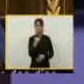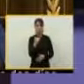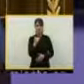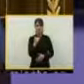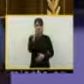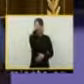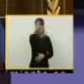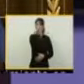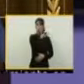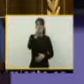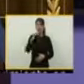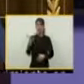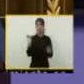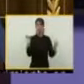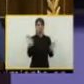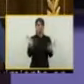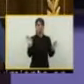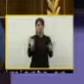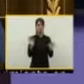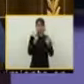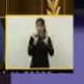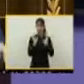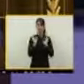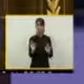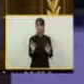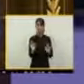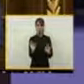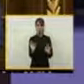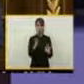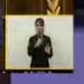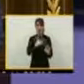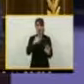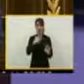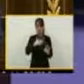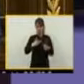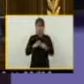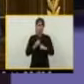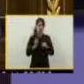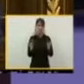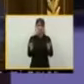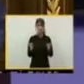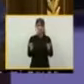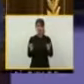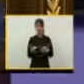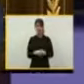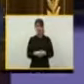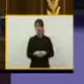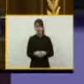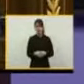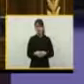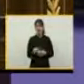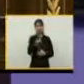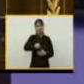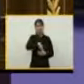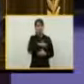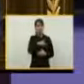conducía inevitablemente a un calixón sin saída, que é o pacto con Ciudadanos, non se xa máis que un primeiro chanzo, un primeiro paso,